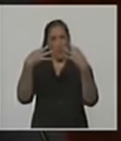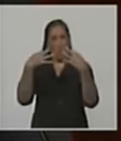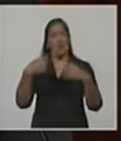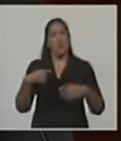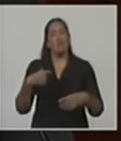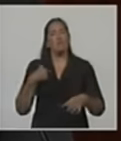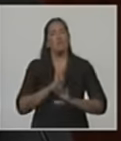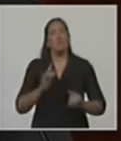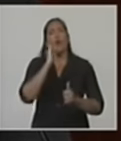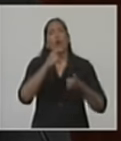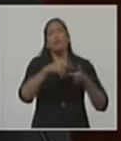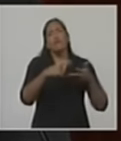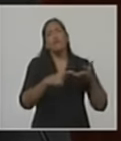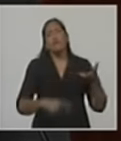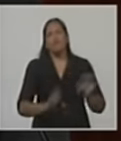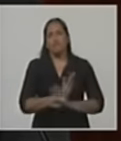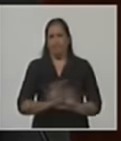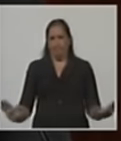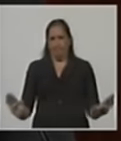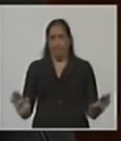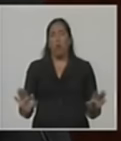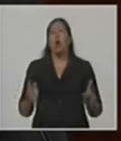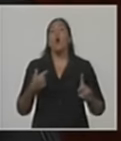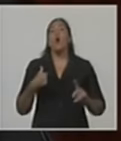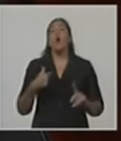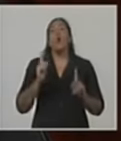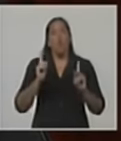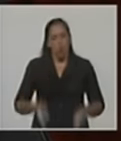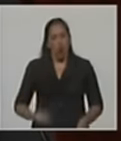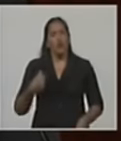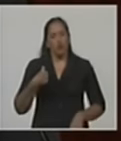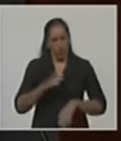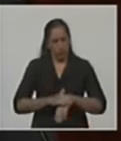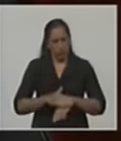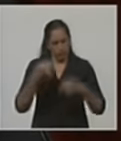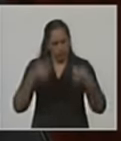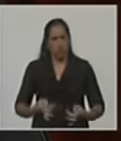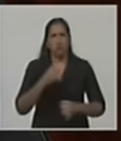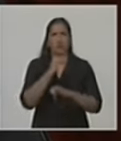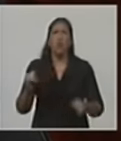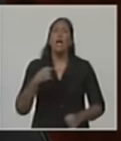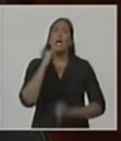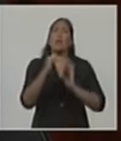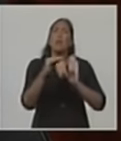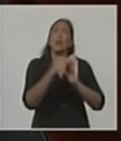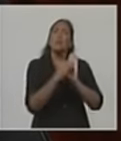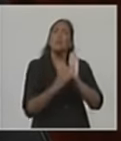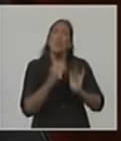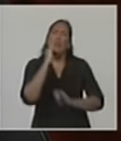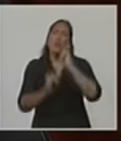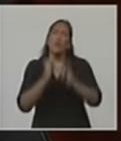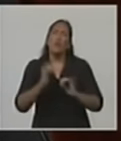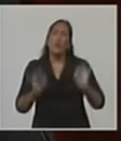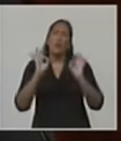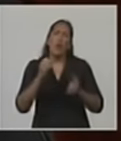Pero me comprometo a publicar todos los datos, área por área,